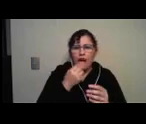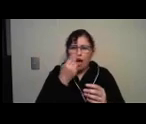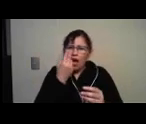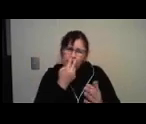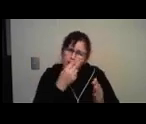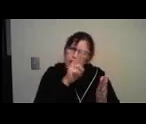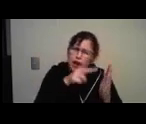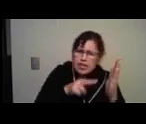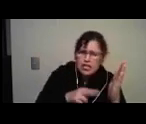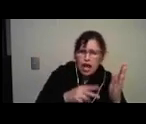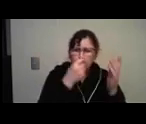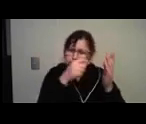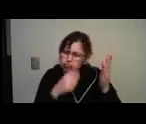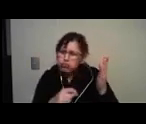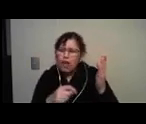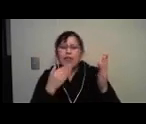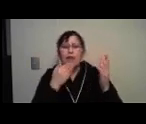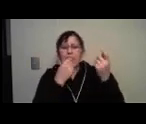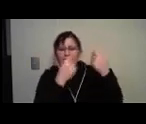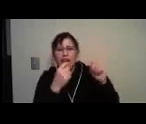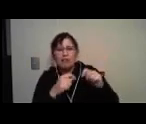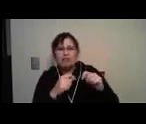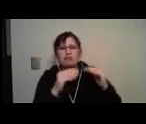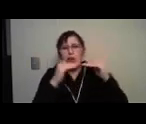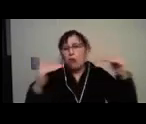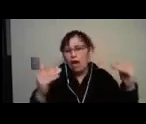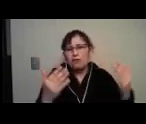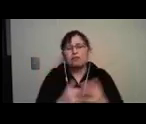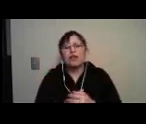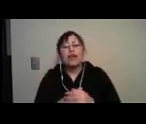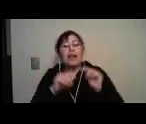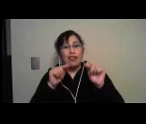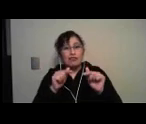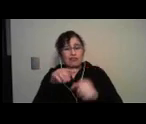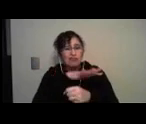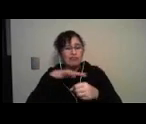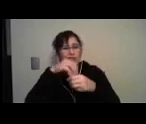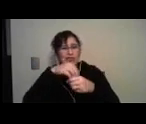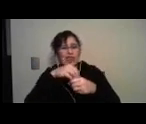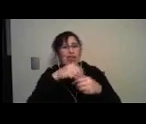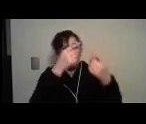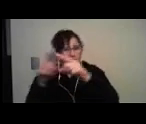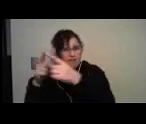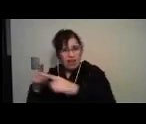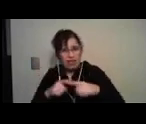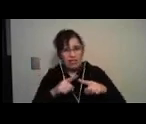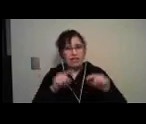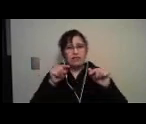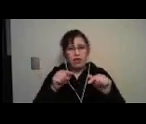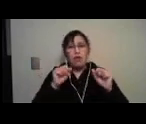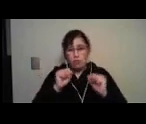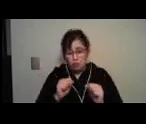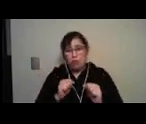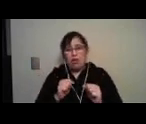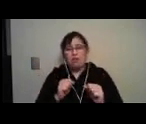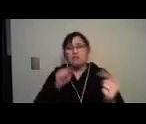de todos nosotros, ¿cierto? En los diferentes contextos, ¿ya? Permitiéndonos además poder alcanzar las metas que cada